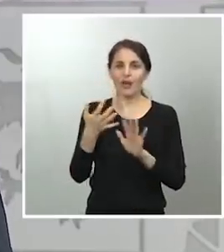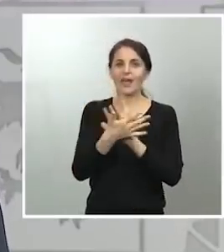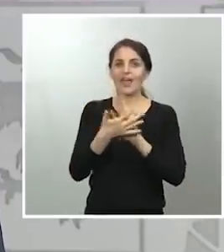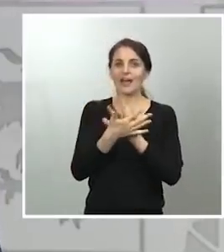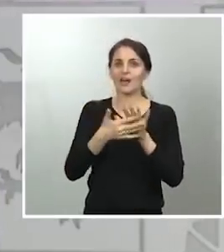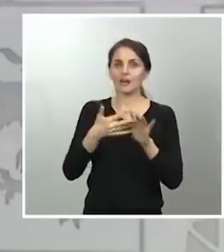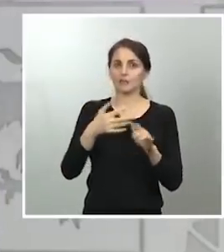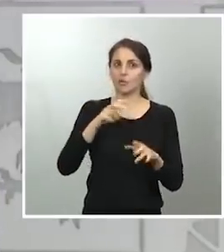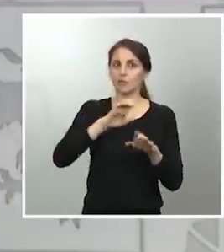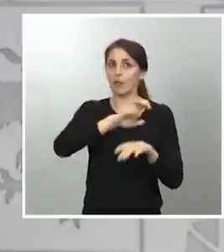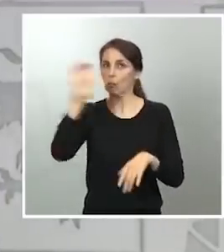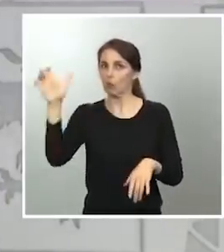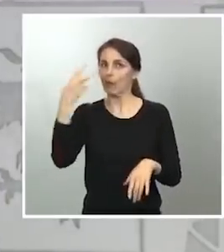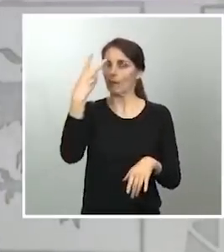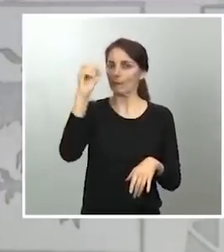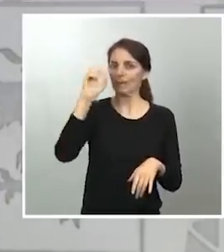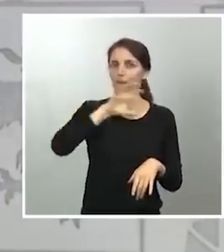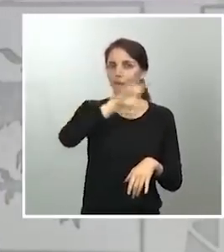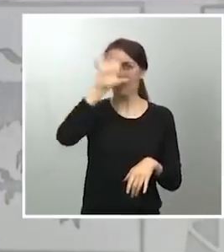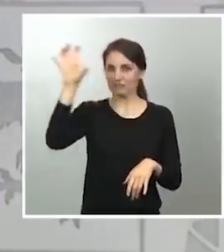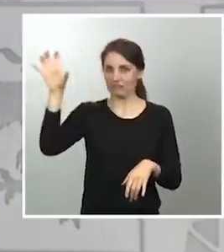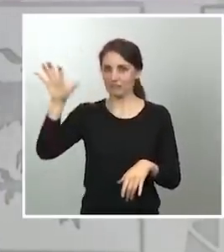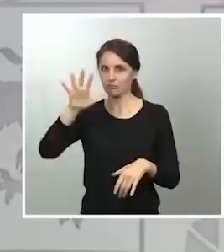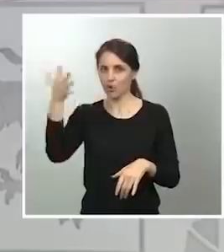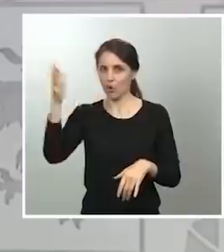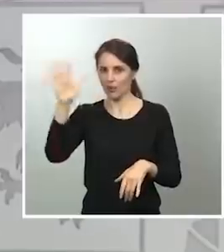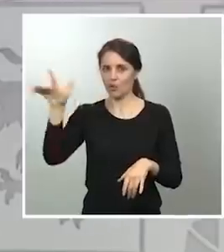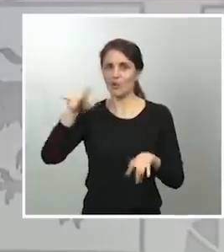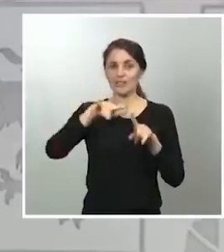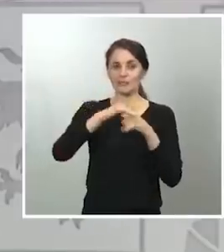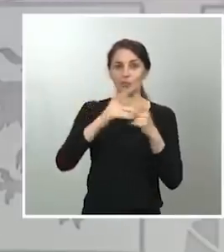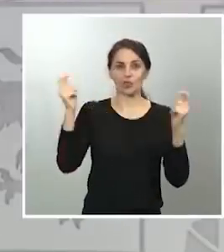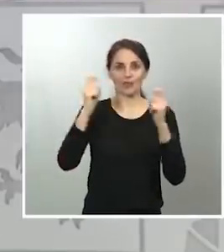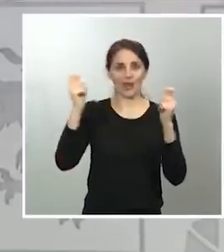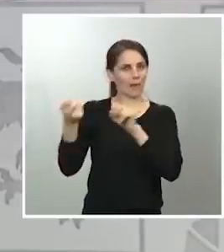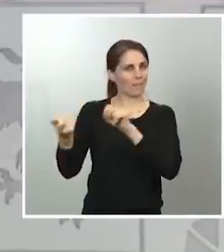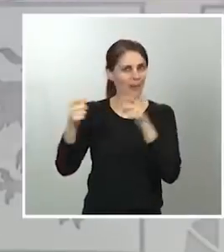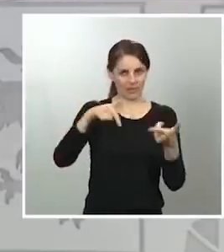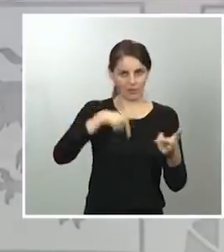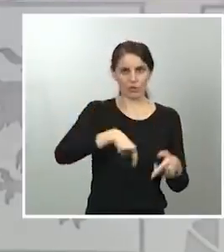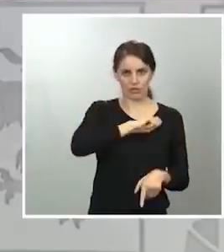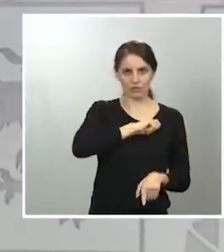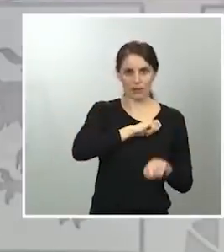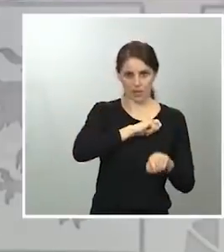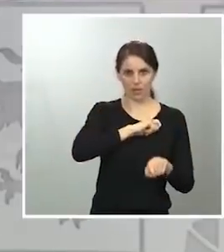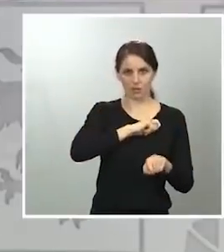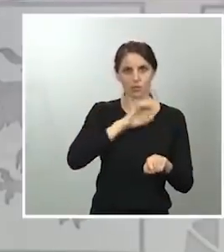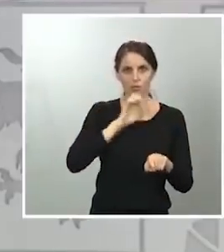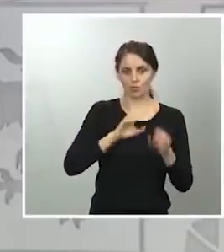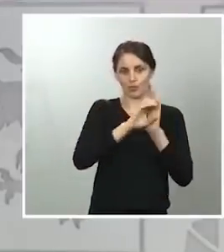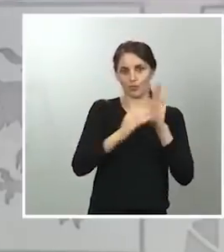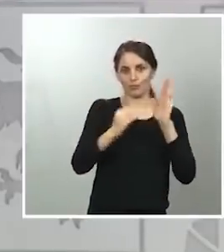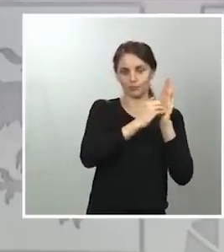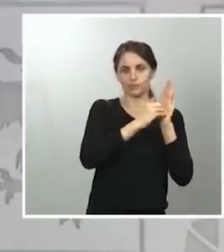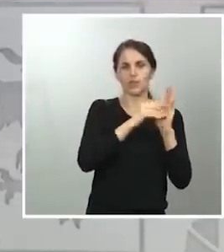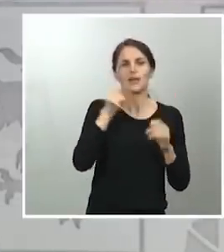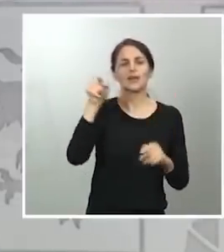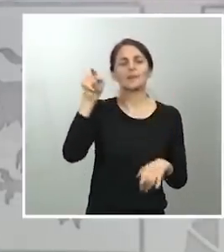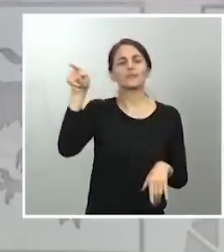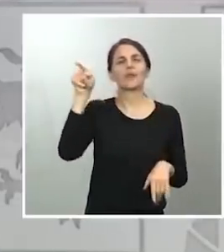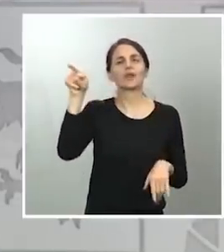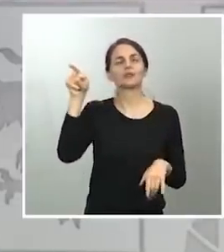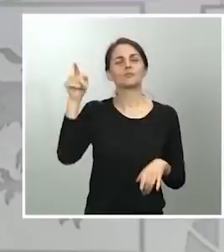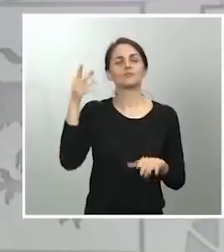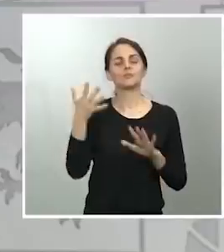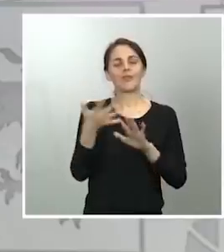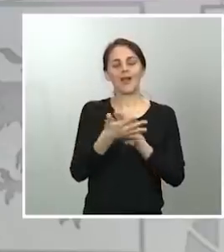hubiera sido tremebunda y a lo mejor hubiera provocado que el señor Hitler, el asesino, el multiasesino Hitler, se hubiera hecho con todo